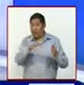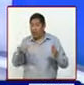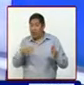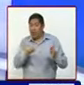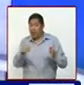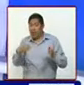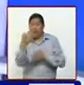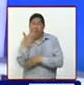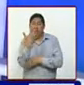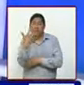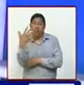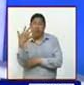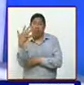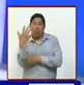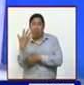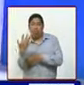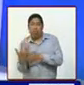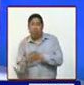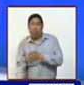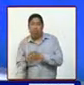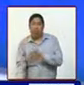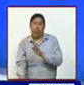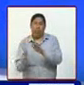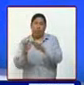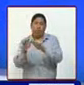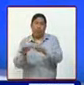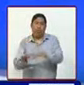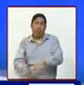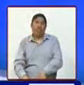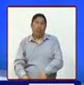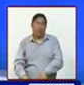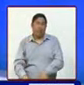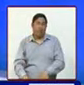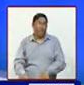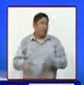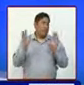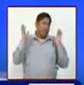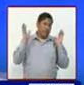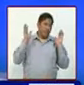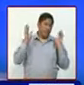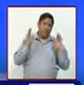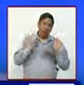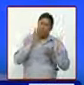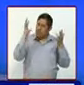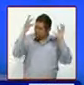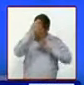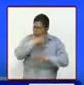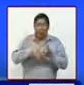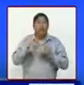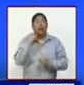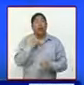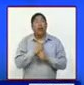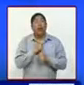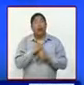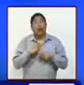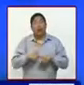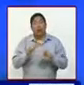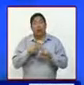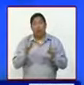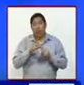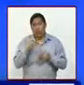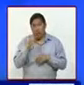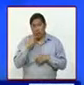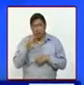avenida Hernández y Lesuazo, también el parque Bartolina Sisa. Ha quedado aquello hecho un caos. El trabajo continúa, pero